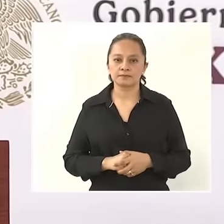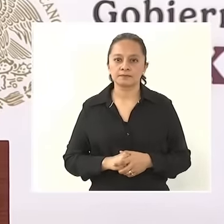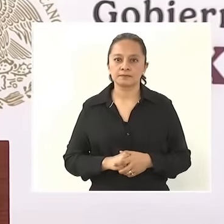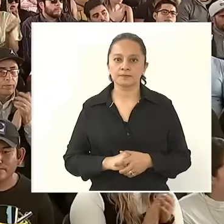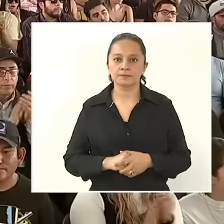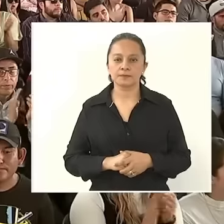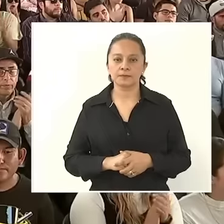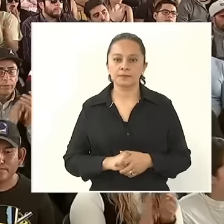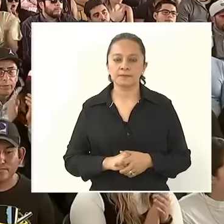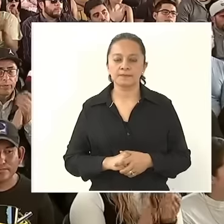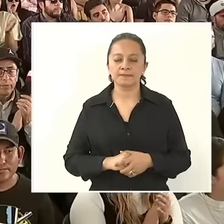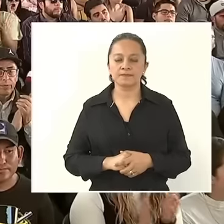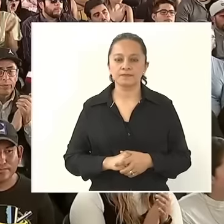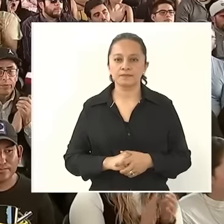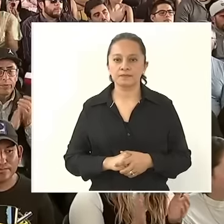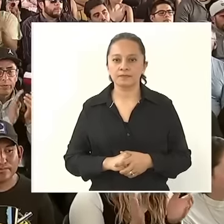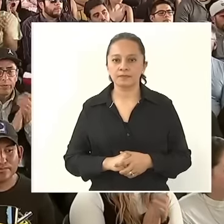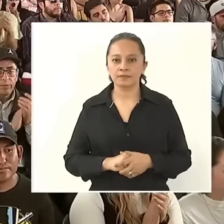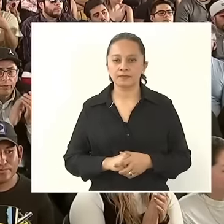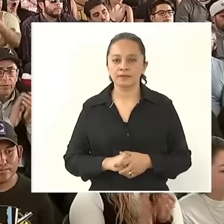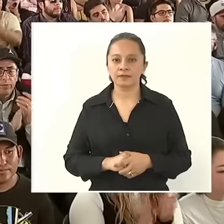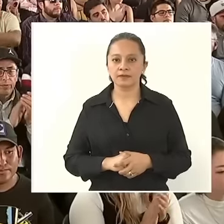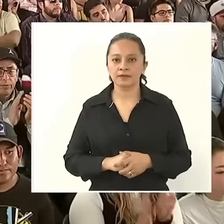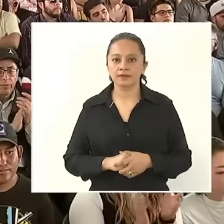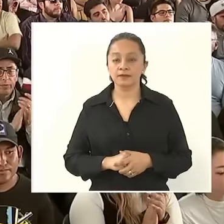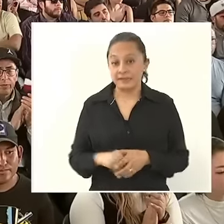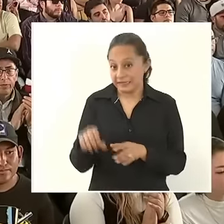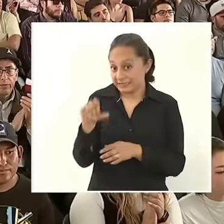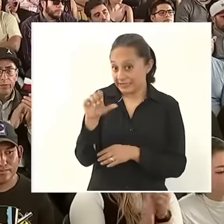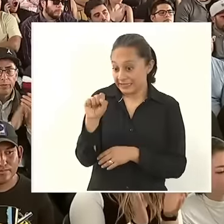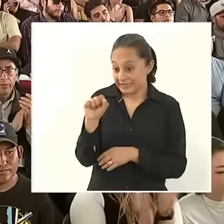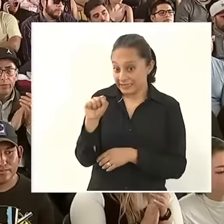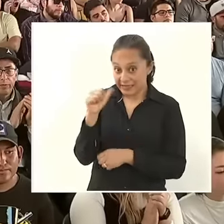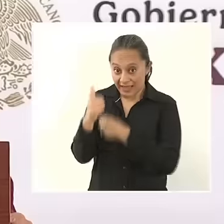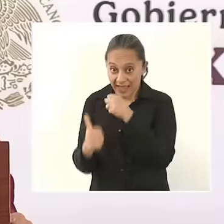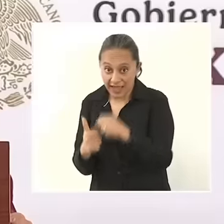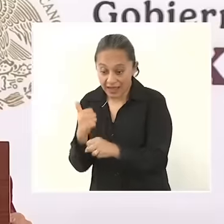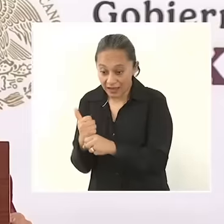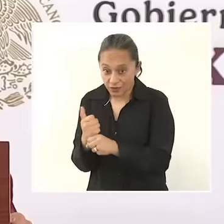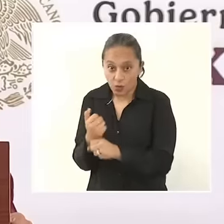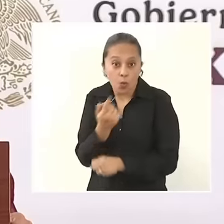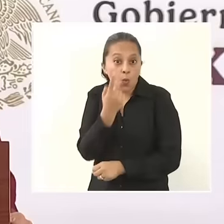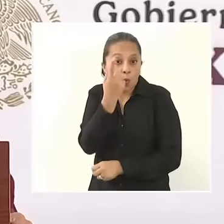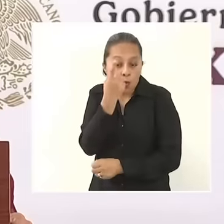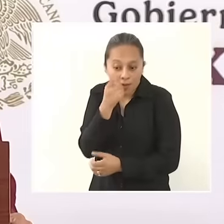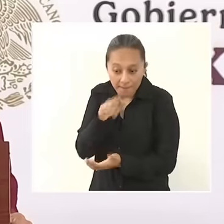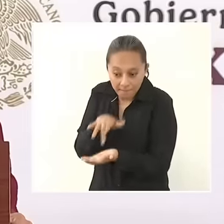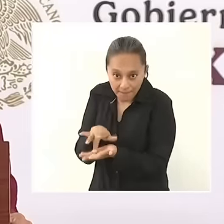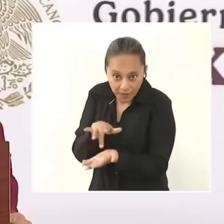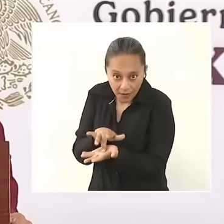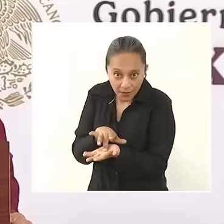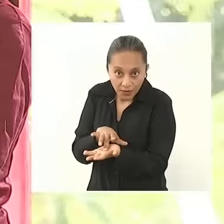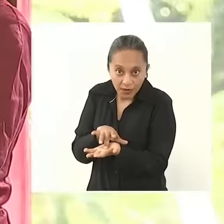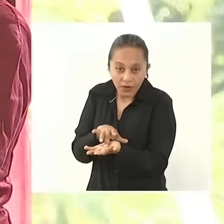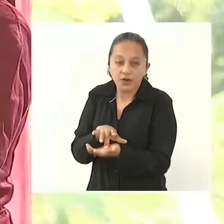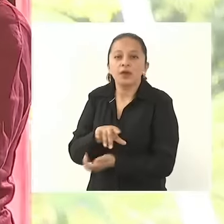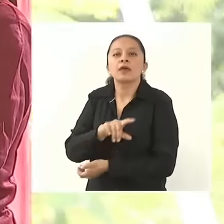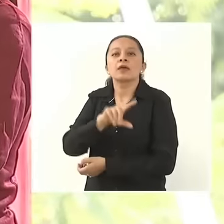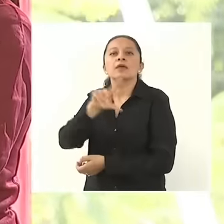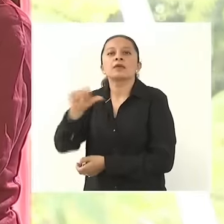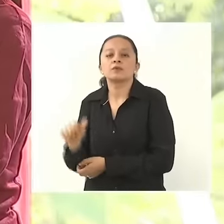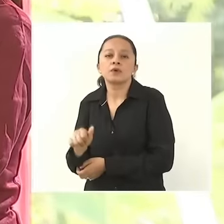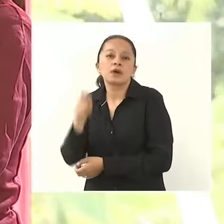Y al llegar a los 60 años, un apoyo. Y después el pase automático a la